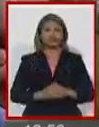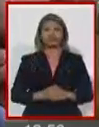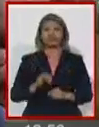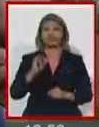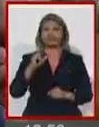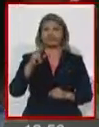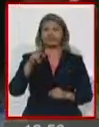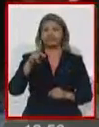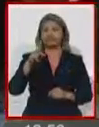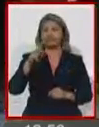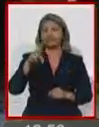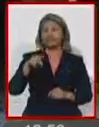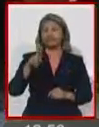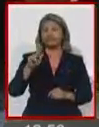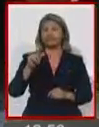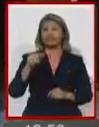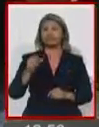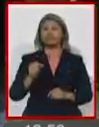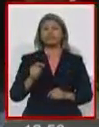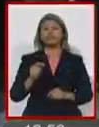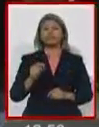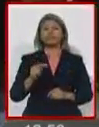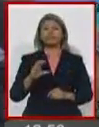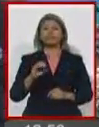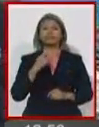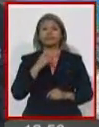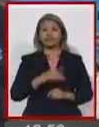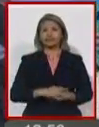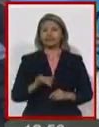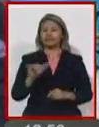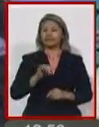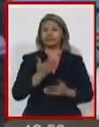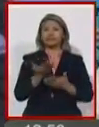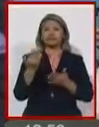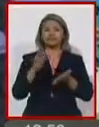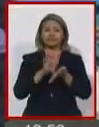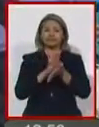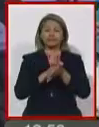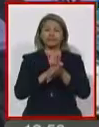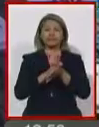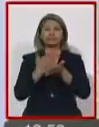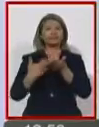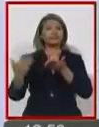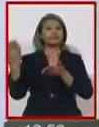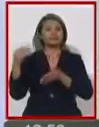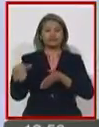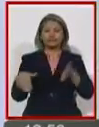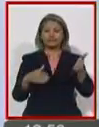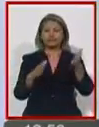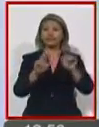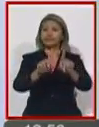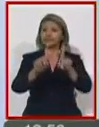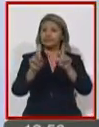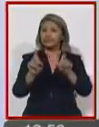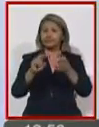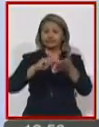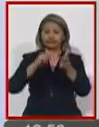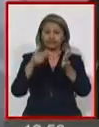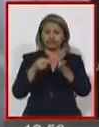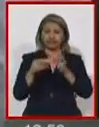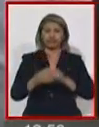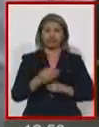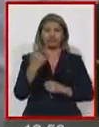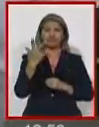impugnación internacional. ¿Dónde dice esto? En el tratado, el mismo tratado de San José de Costa Rica. Es decir, el camino de la consulta